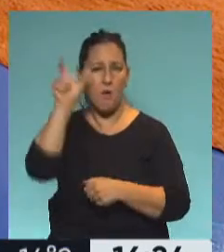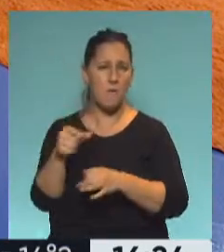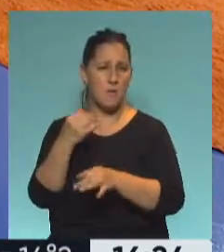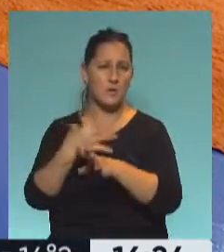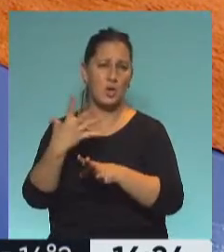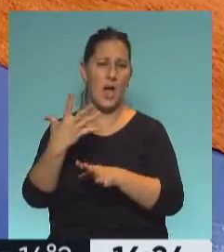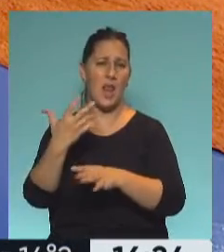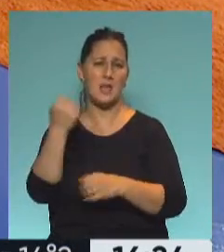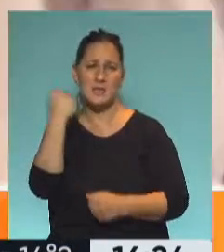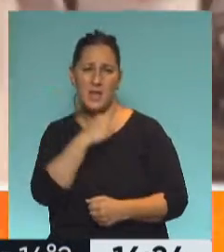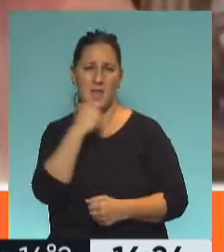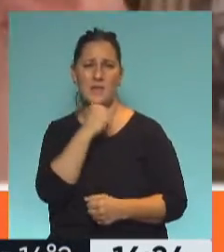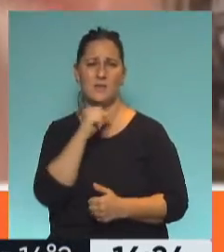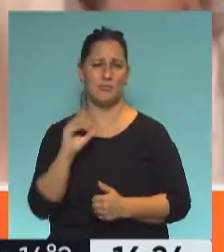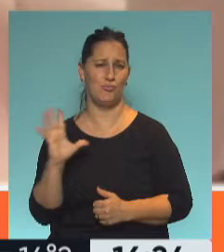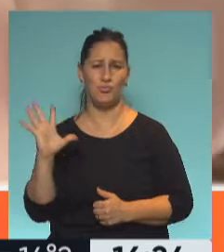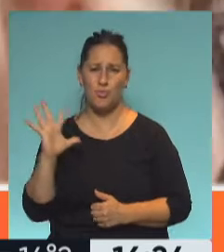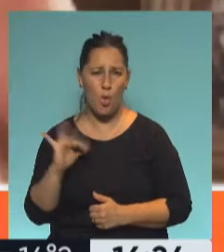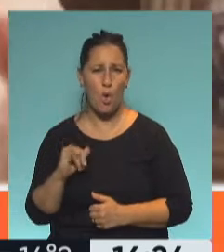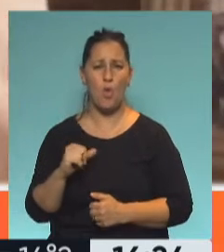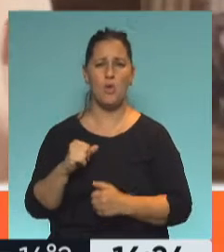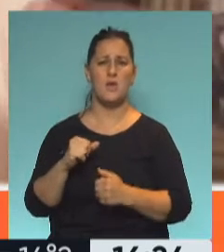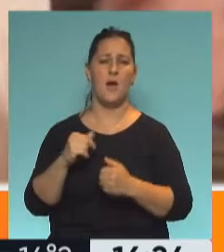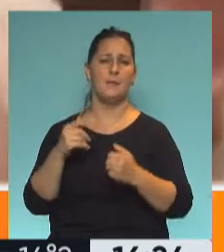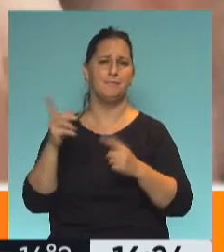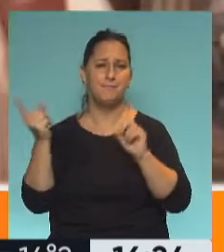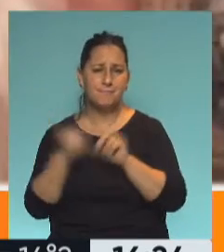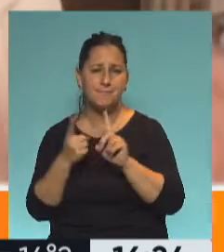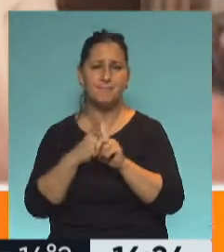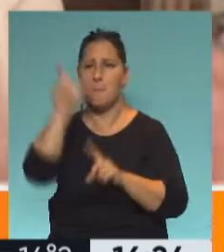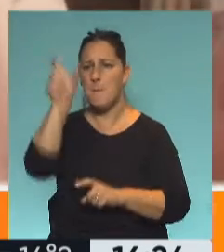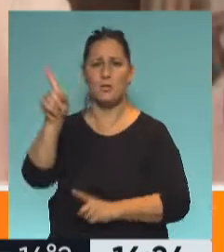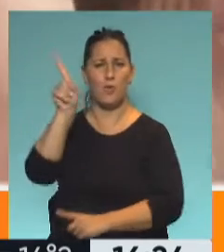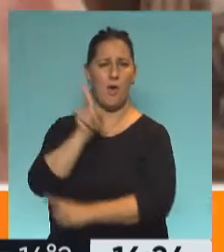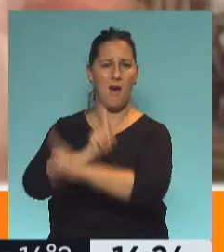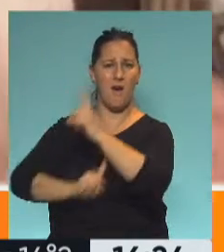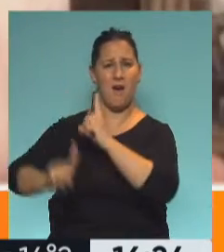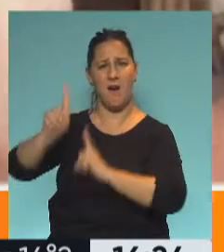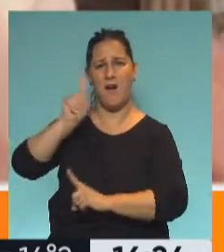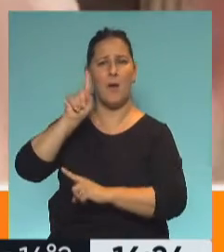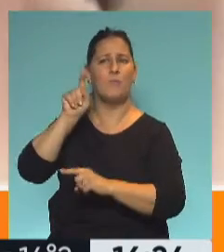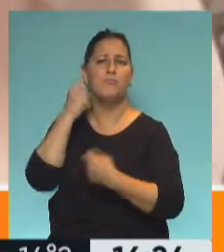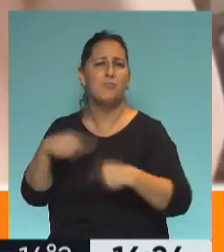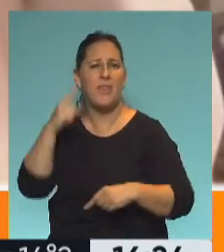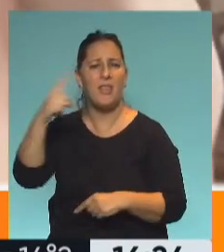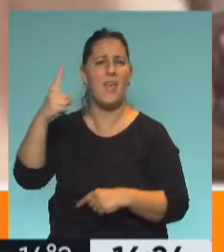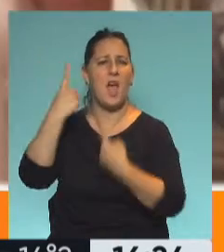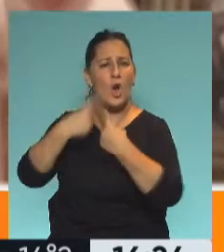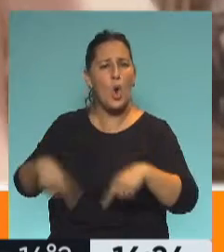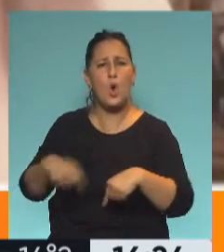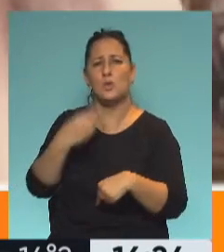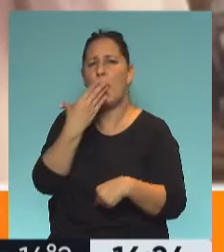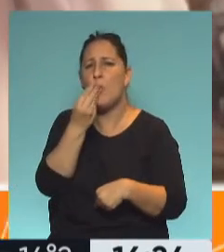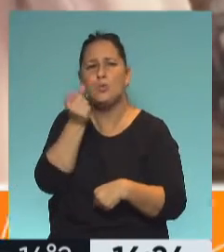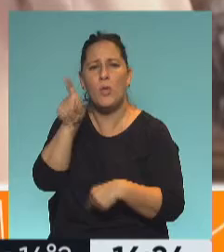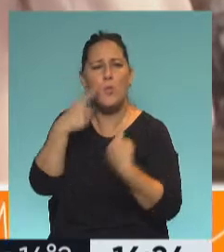los días, entonces todos los días se abre la puerta y viene un personaje diferente, con un universo diferente, con un gusto